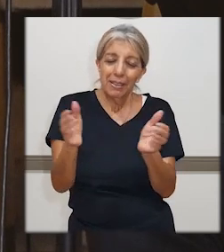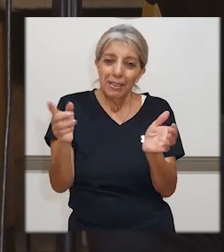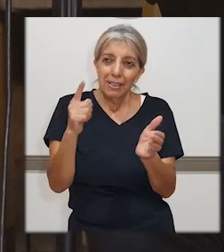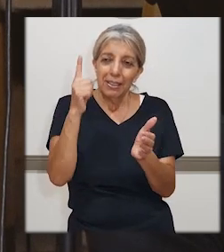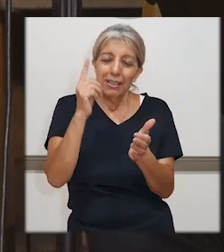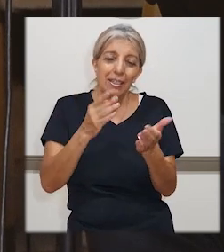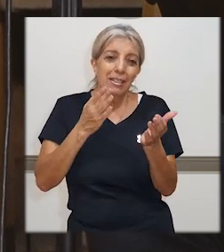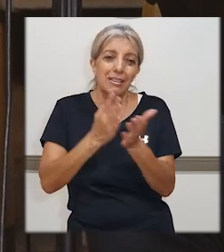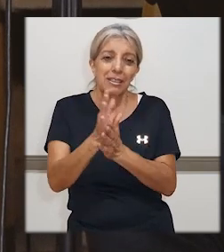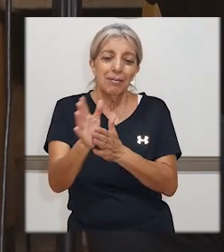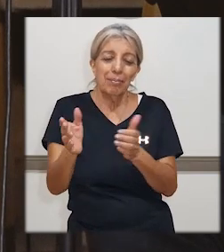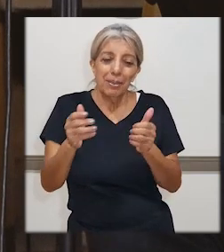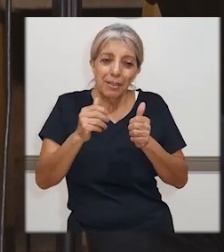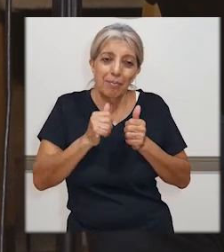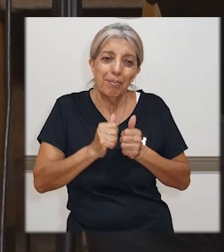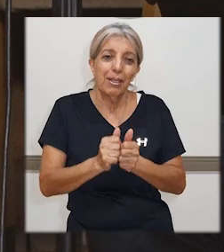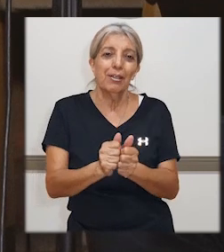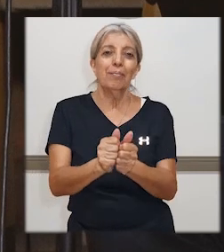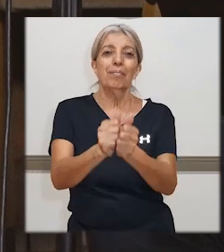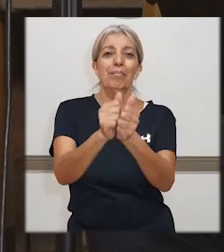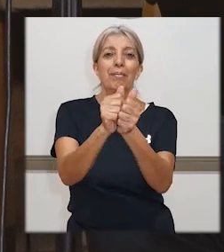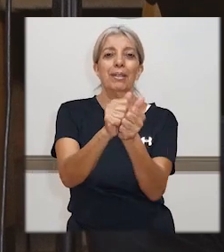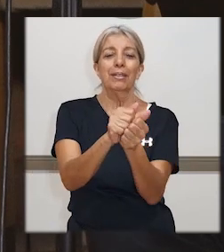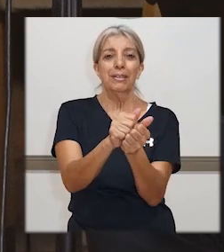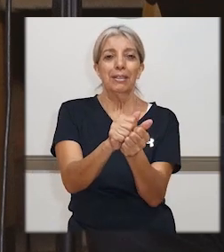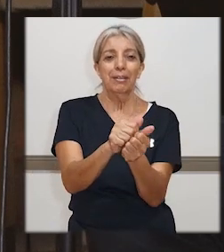Mi gracia te basta